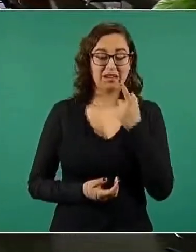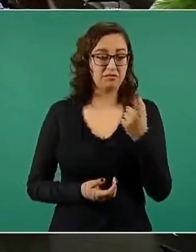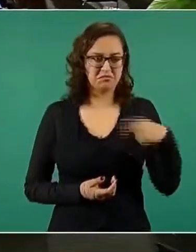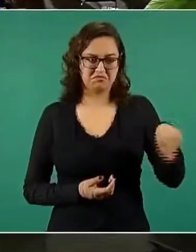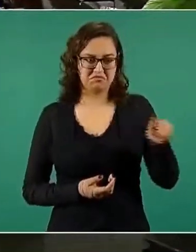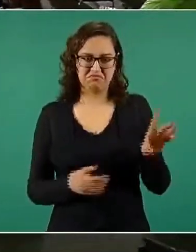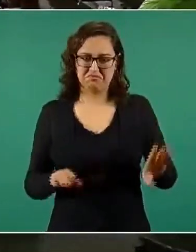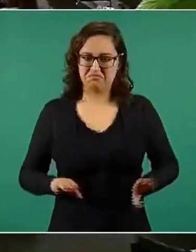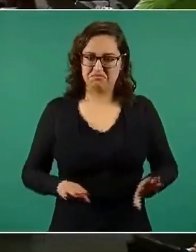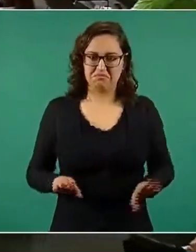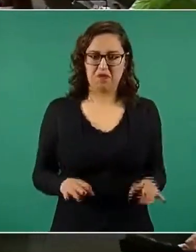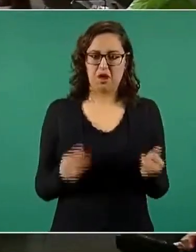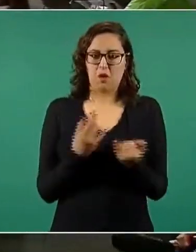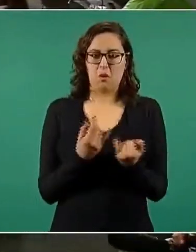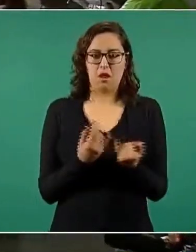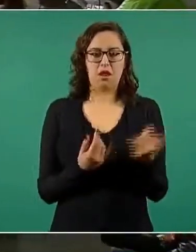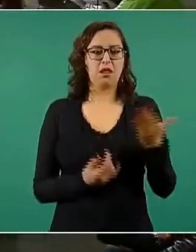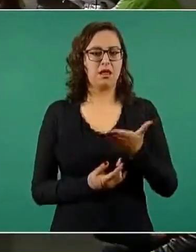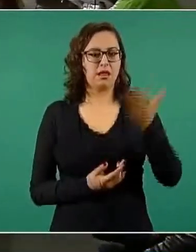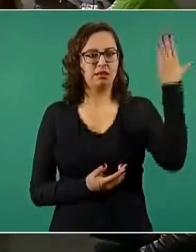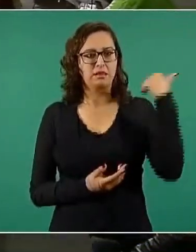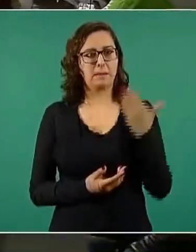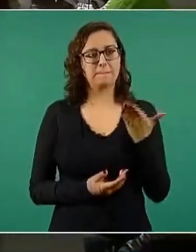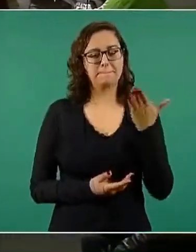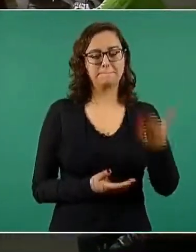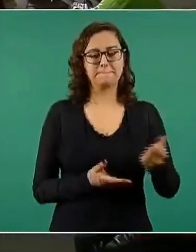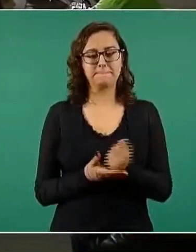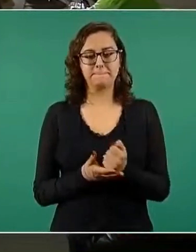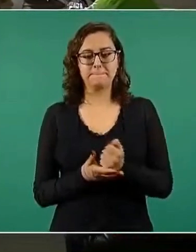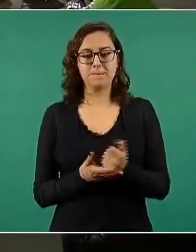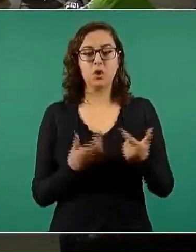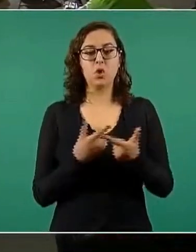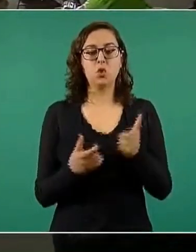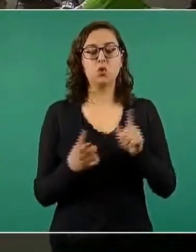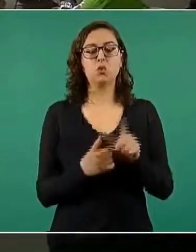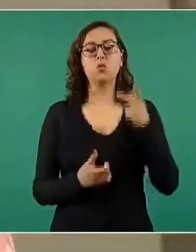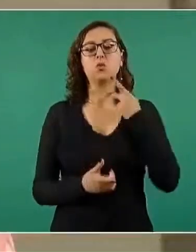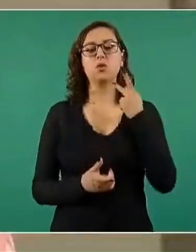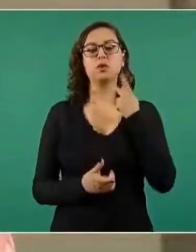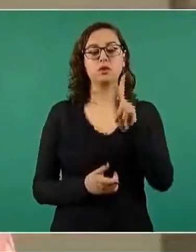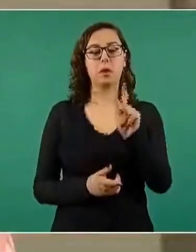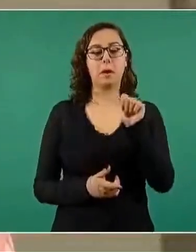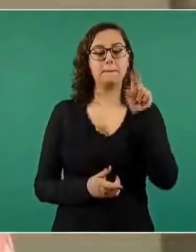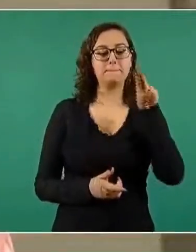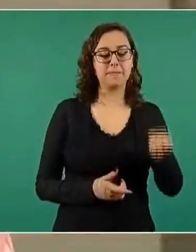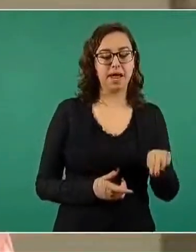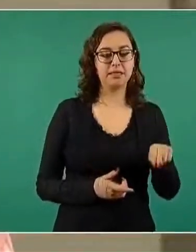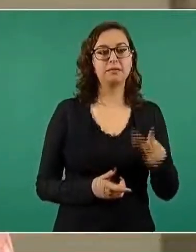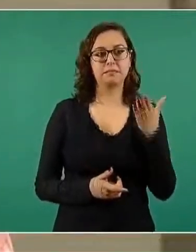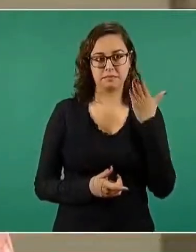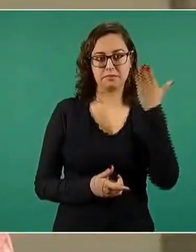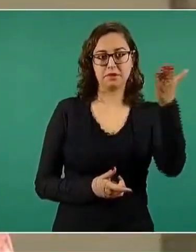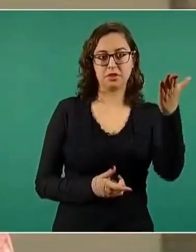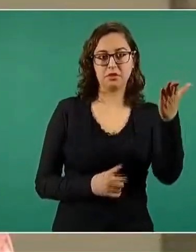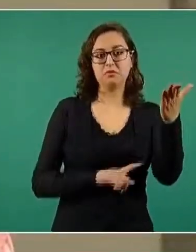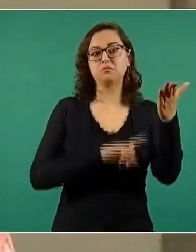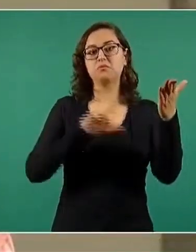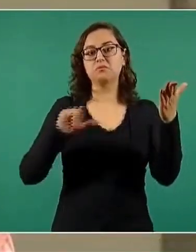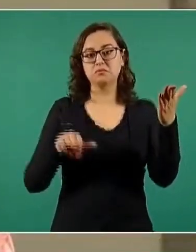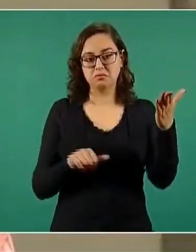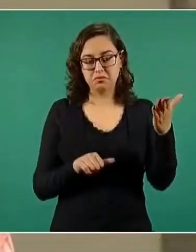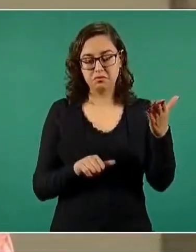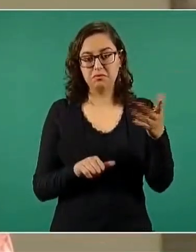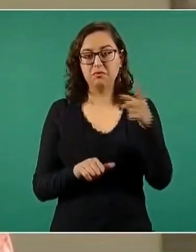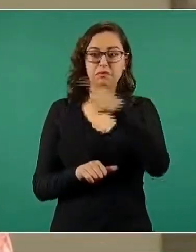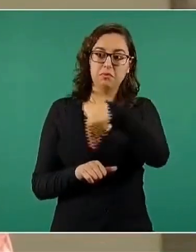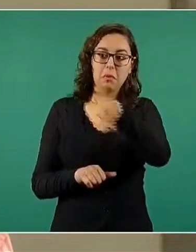poder. Este crédito fue solicitado por el actual gobierno panista y se pudo lograr por los votos de Morena y PT, donde previamente se cabildeó por